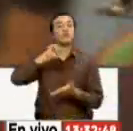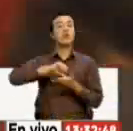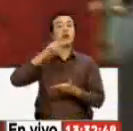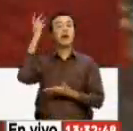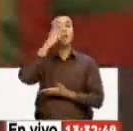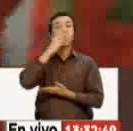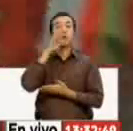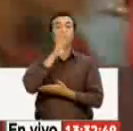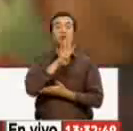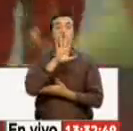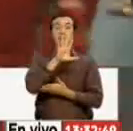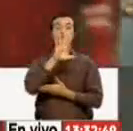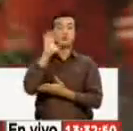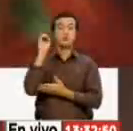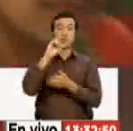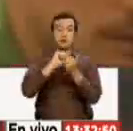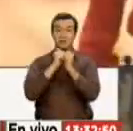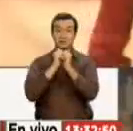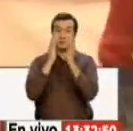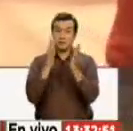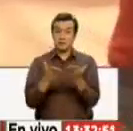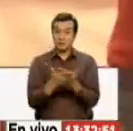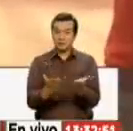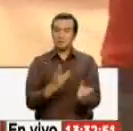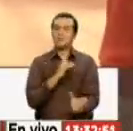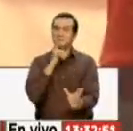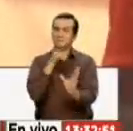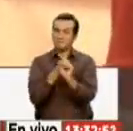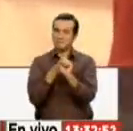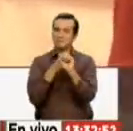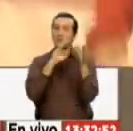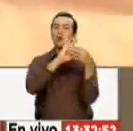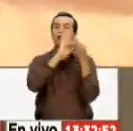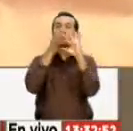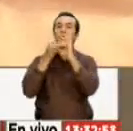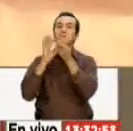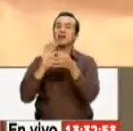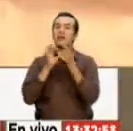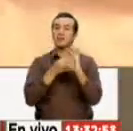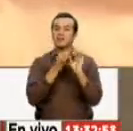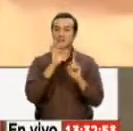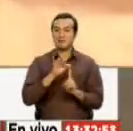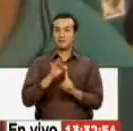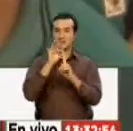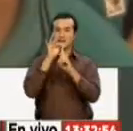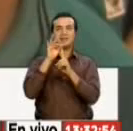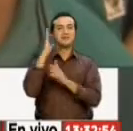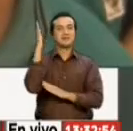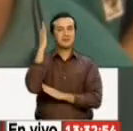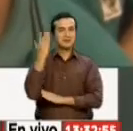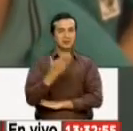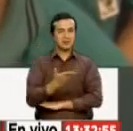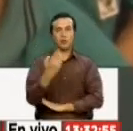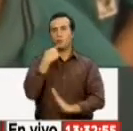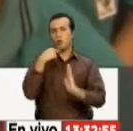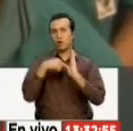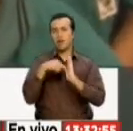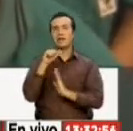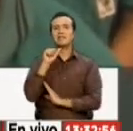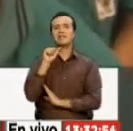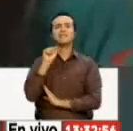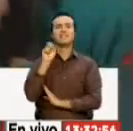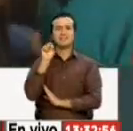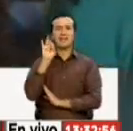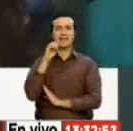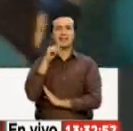Ambato 450 deportistas participaron de las Olimpiadas Especiales Tungurahua. Uno de ellos es Santiago